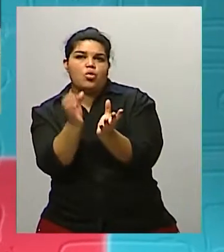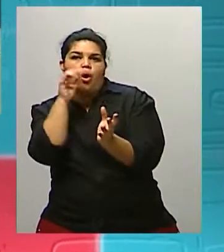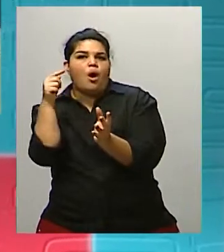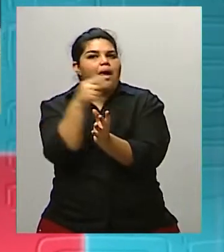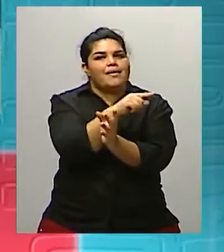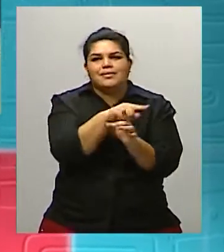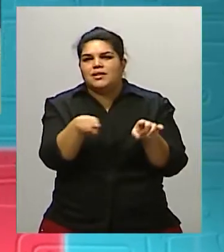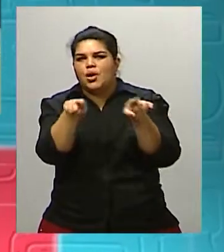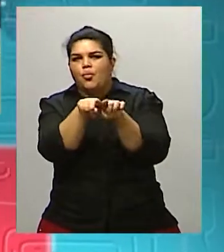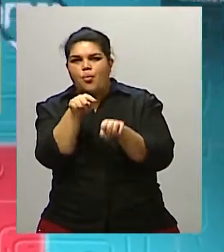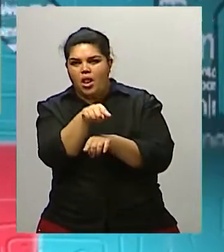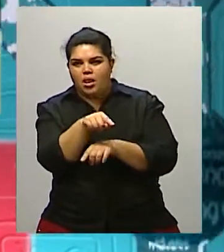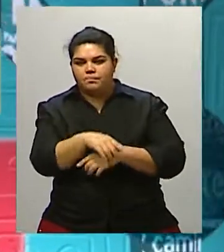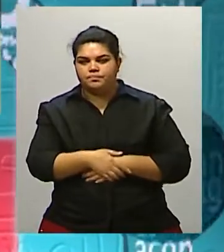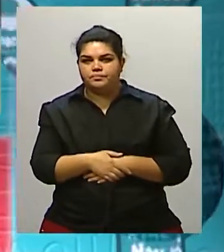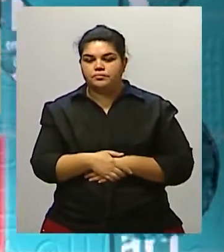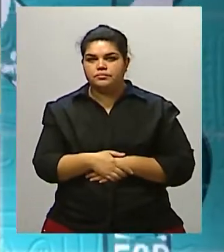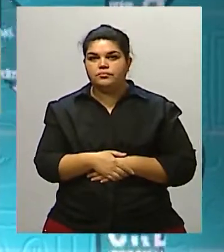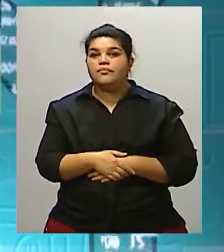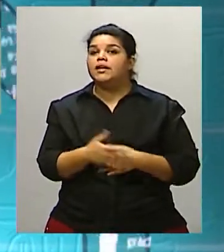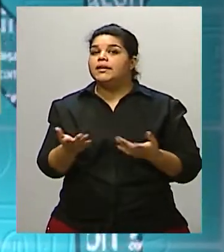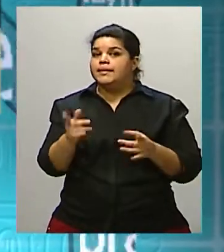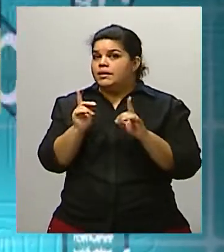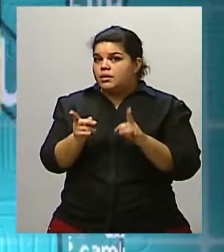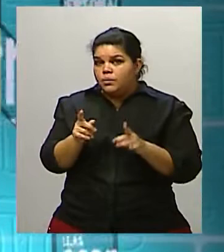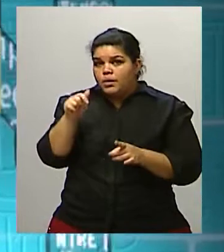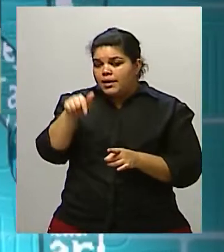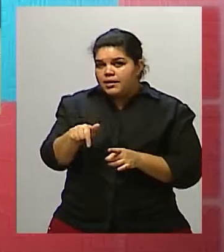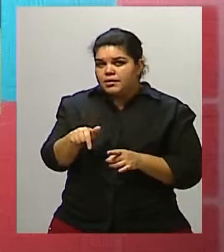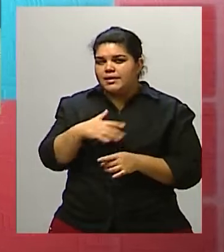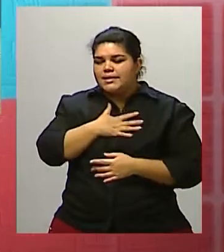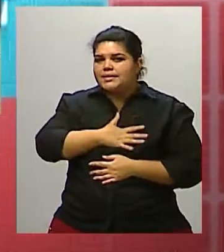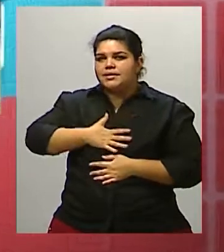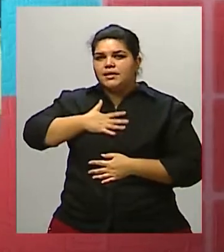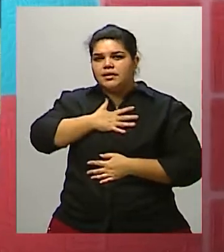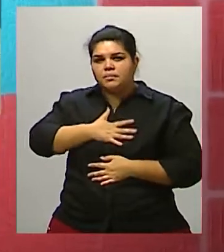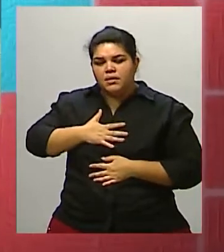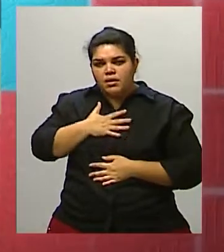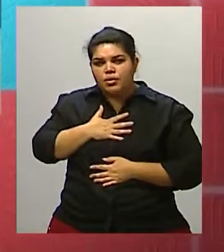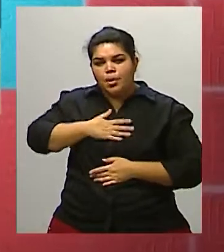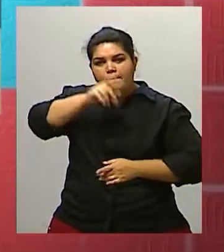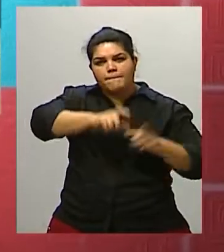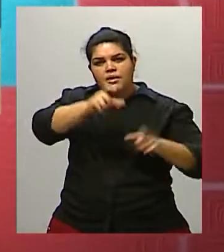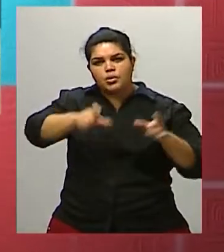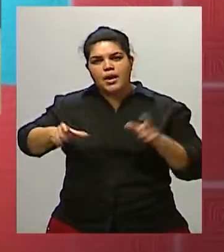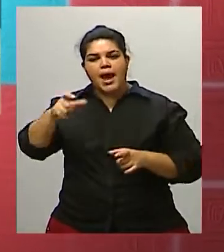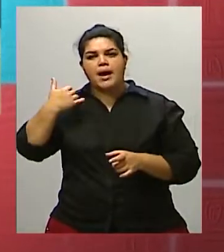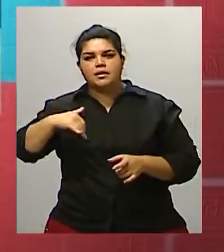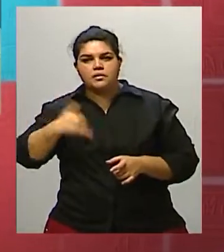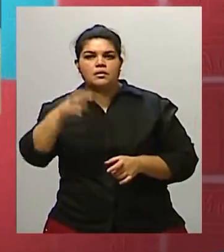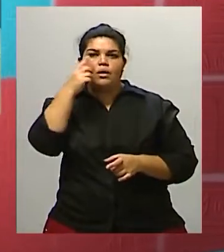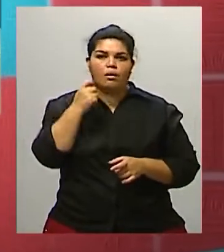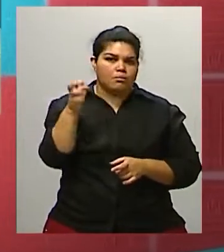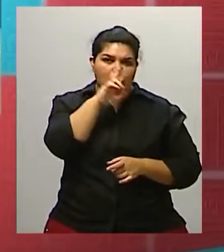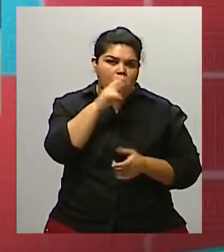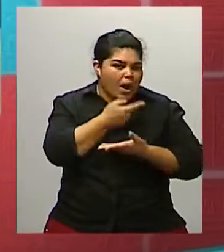está claro que es el resultado de esto que está pasando, el de la sensación que tienen los argentinos y las argentinas. Pero digo,